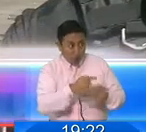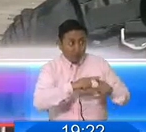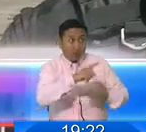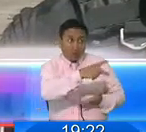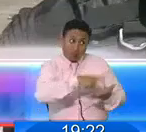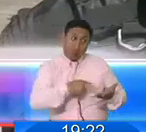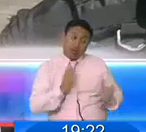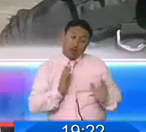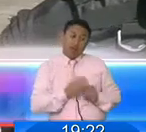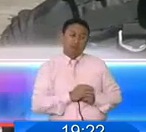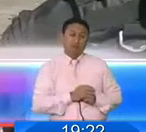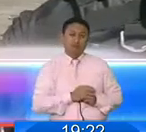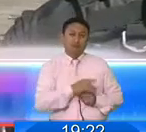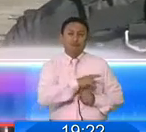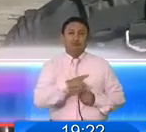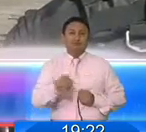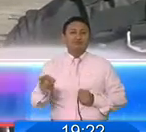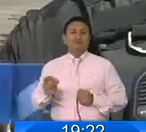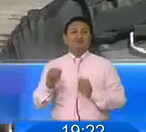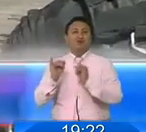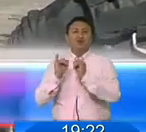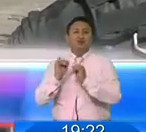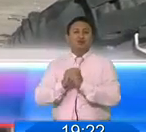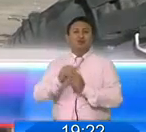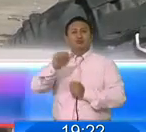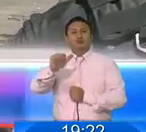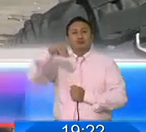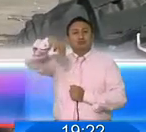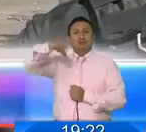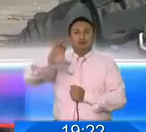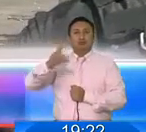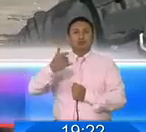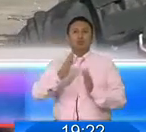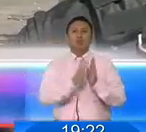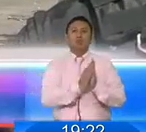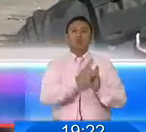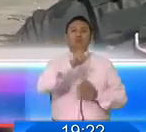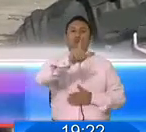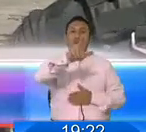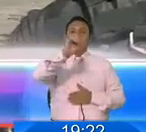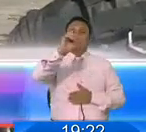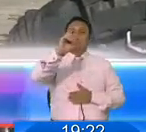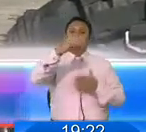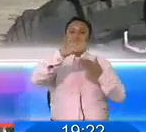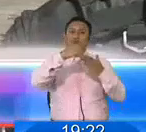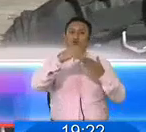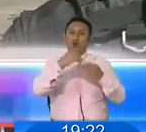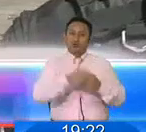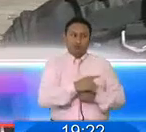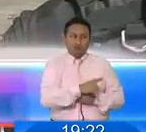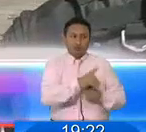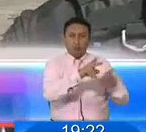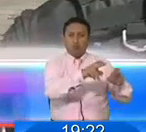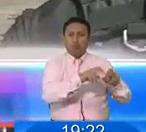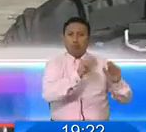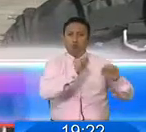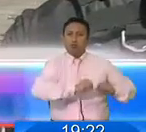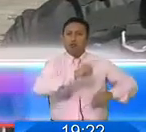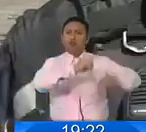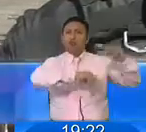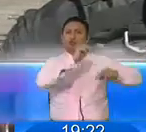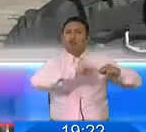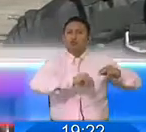supuesto instructor de la de la ms le estaba solicitando 300 dólares por un permiso para realizar la construcción de un cerramiento